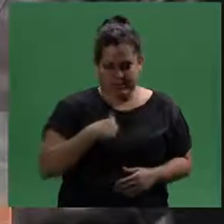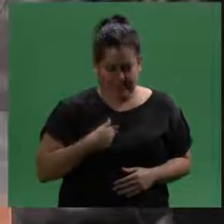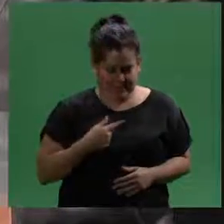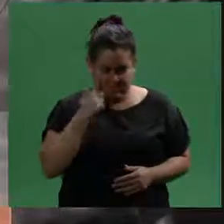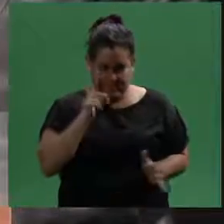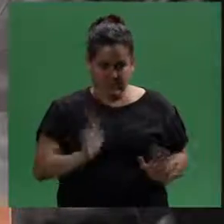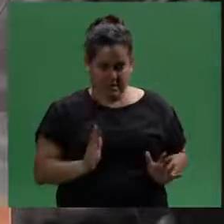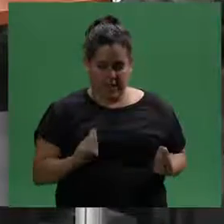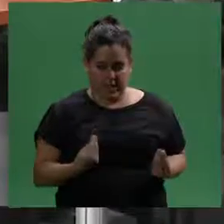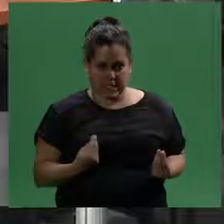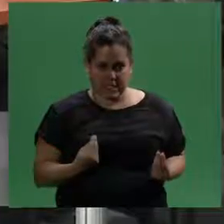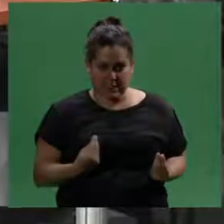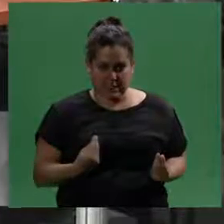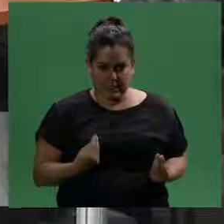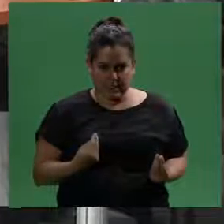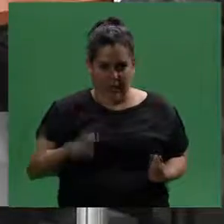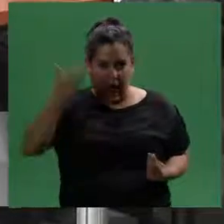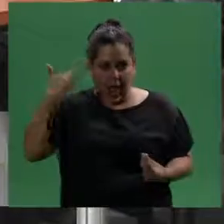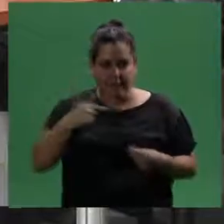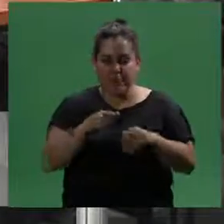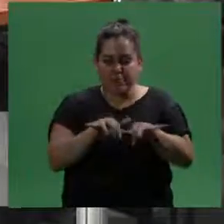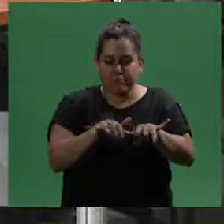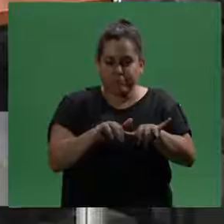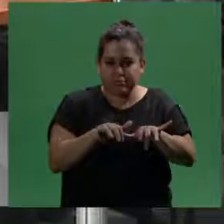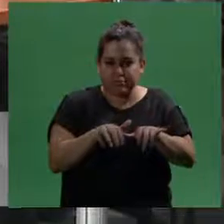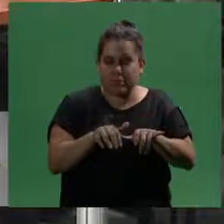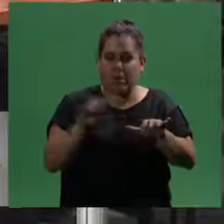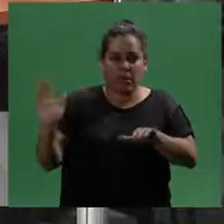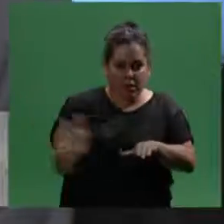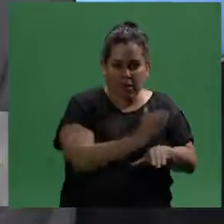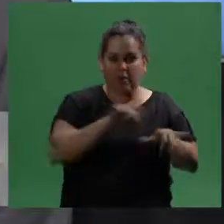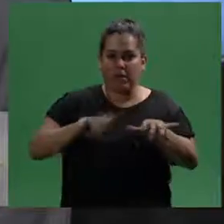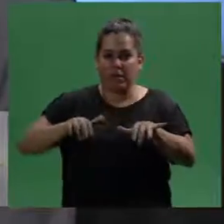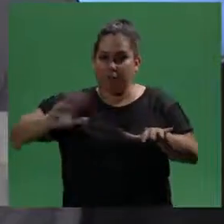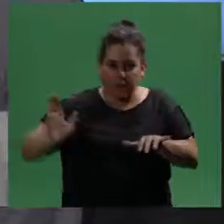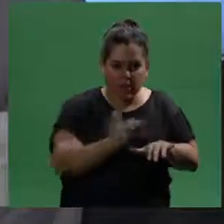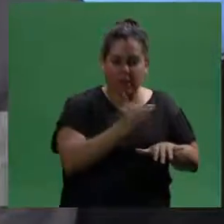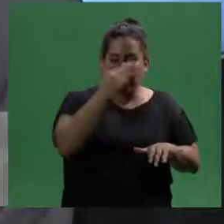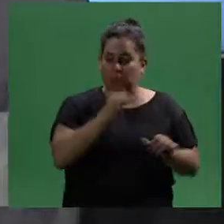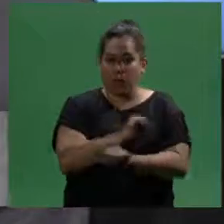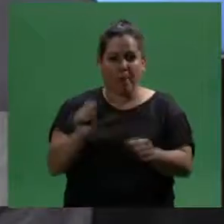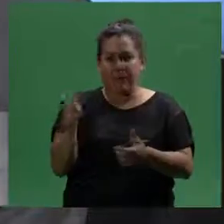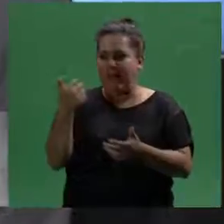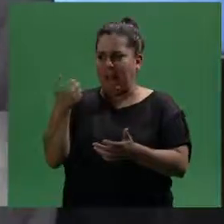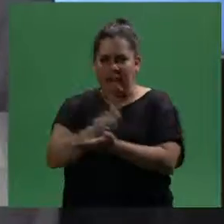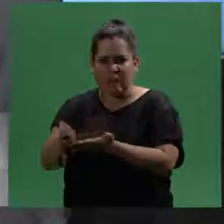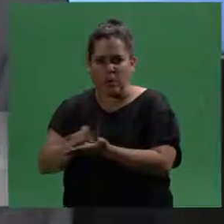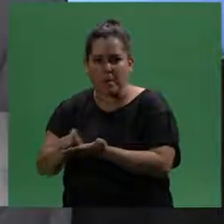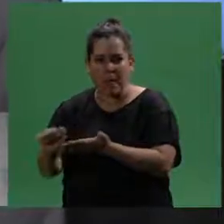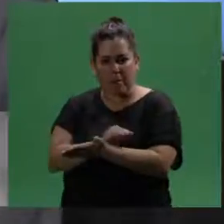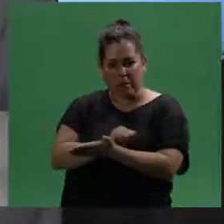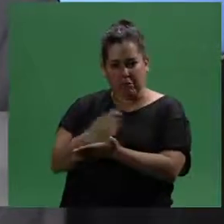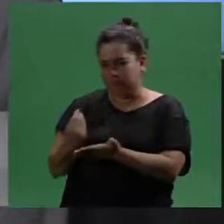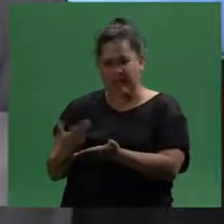paper. Venimos de esos años, ¿no? Cuando hacíamos la citación en papel cebolla, 5 copias con carbónico.